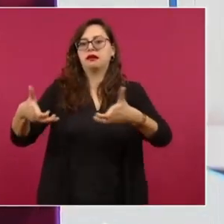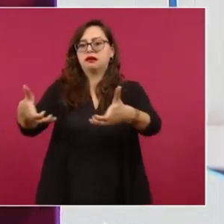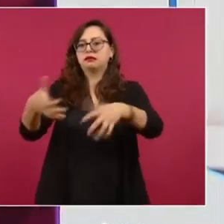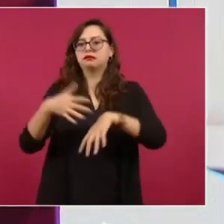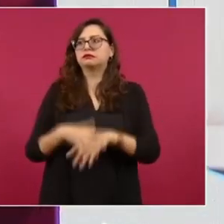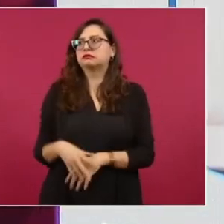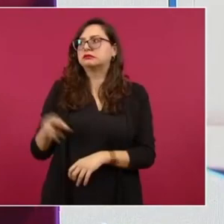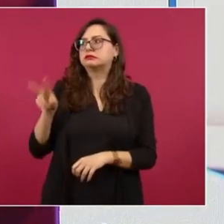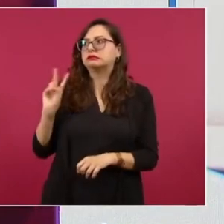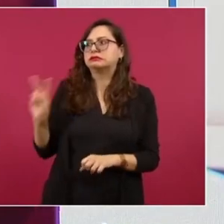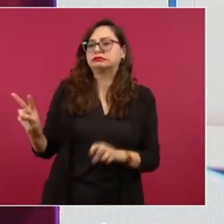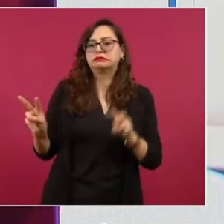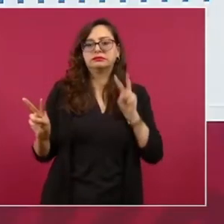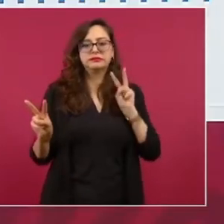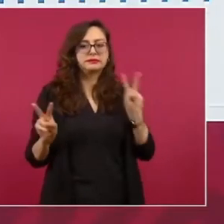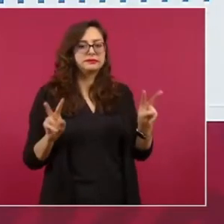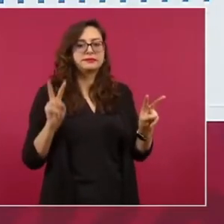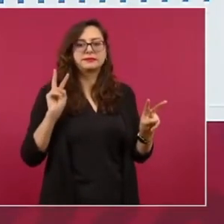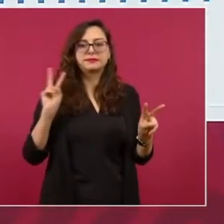gasolinerías